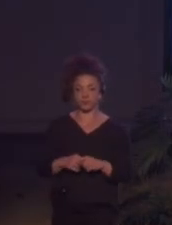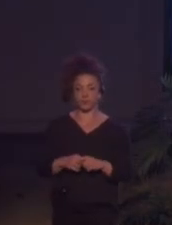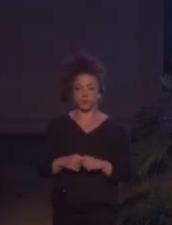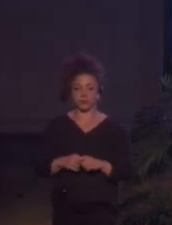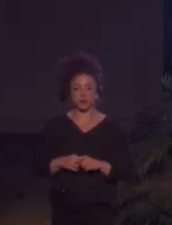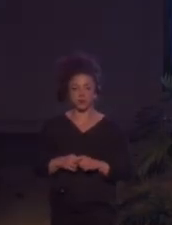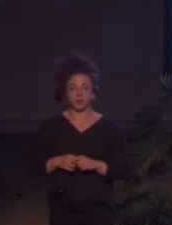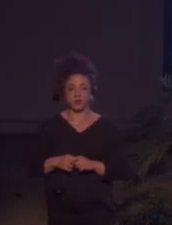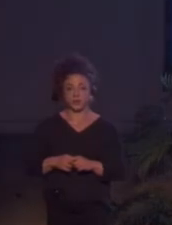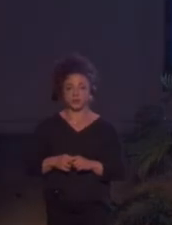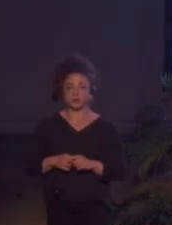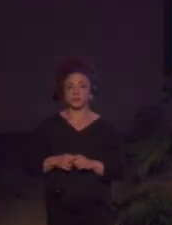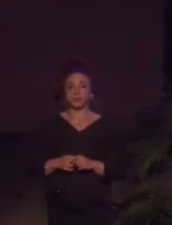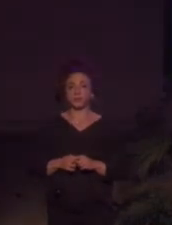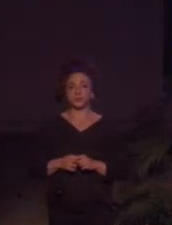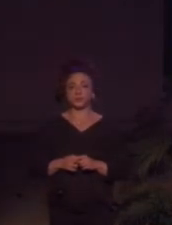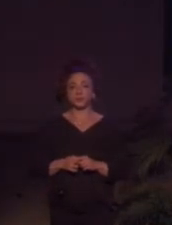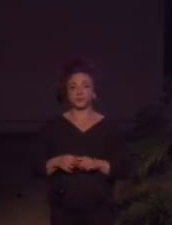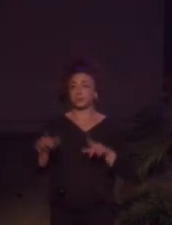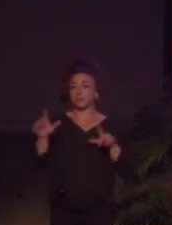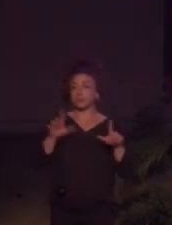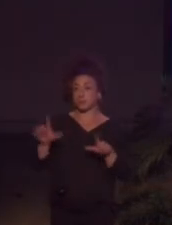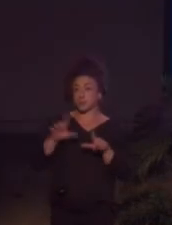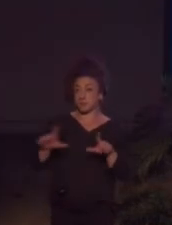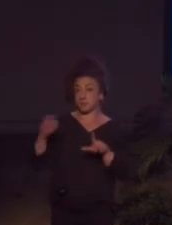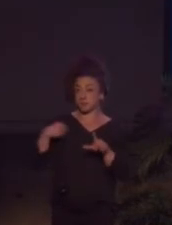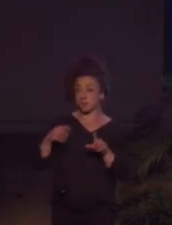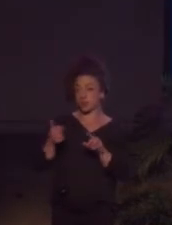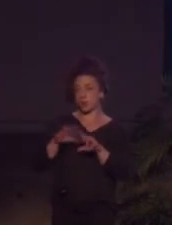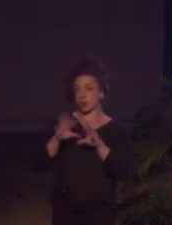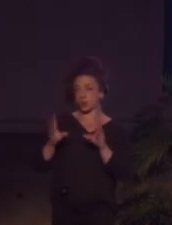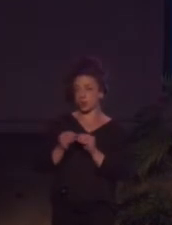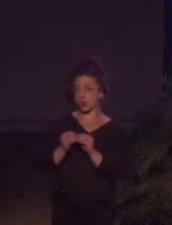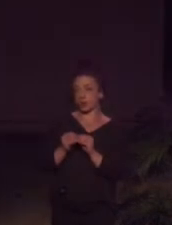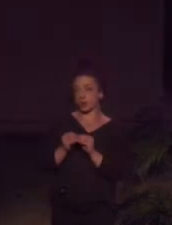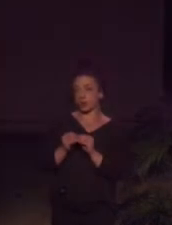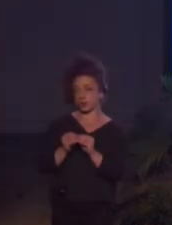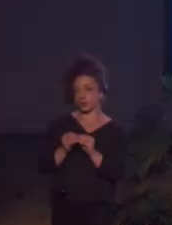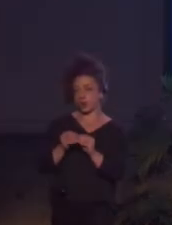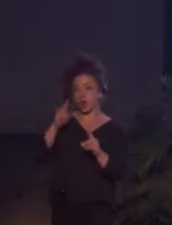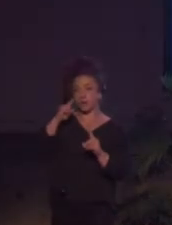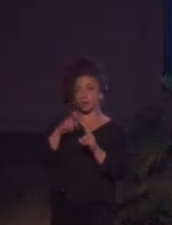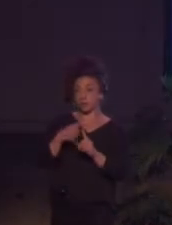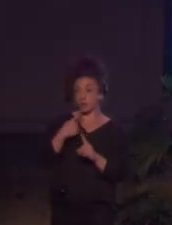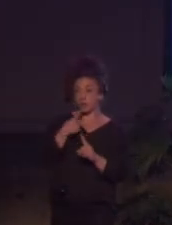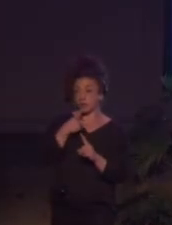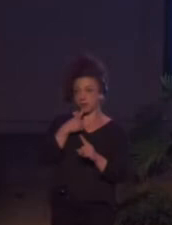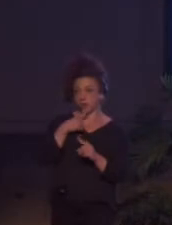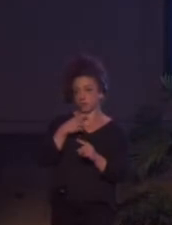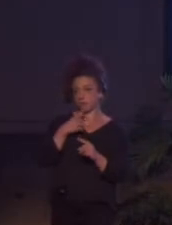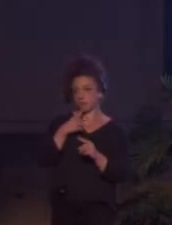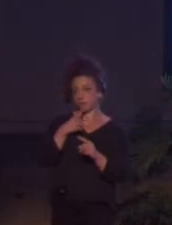guztia desmentitzeko edo, a ber, dela